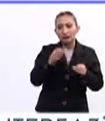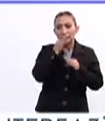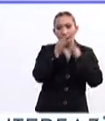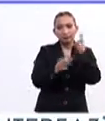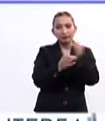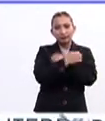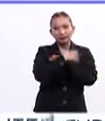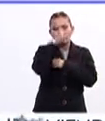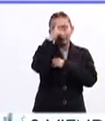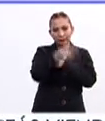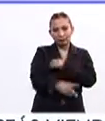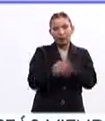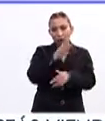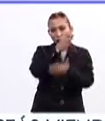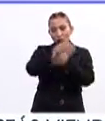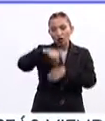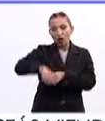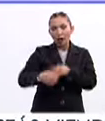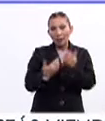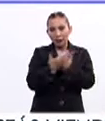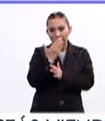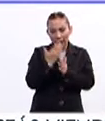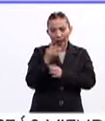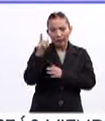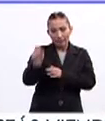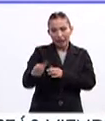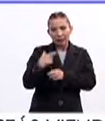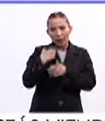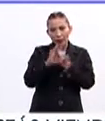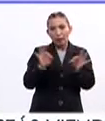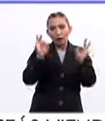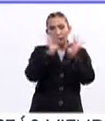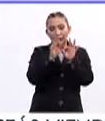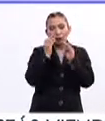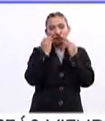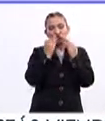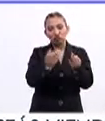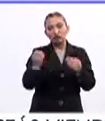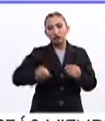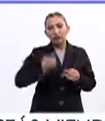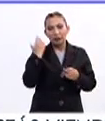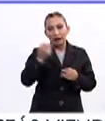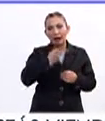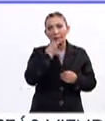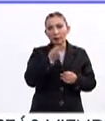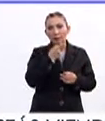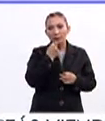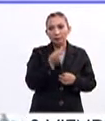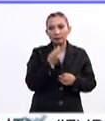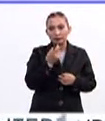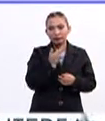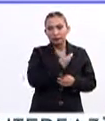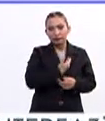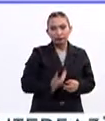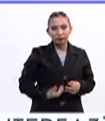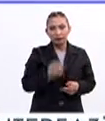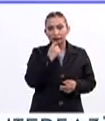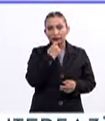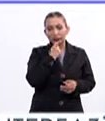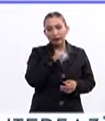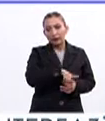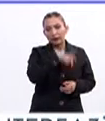Agencia Informativa de Educación de México estuvo esta mañana en este importante evento, en esta conferencia. Habló Andrés Manuel López